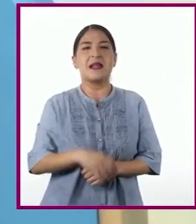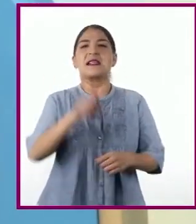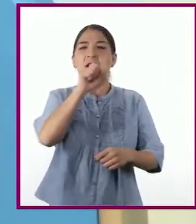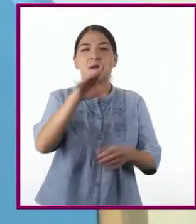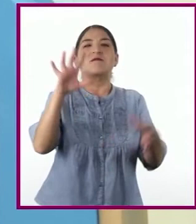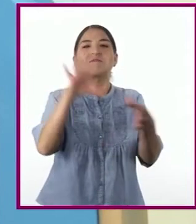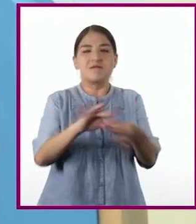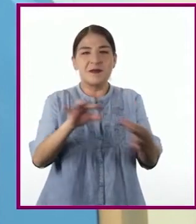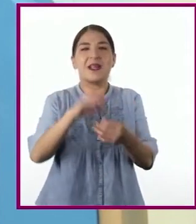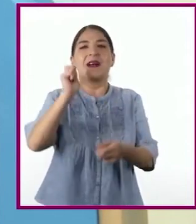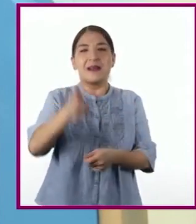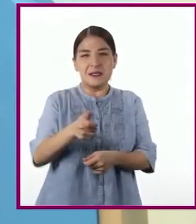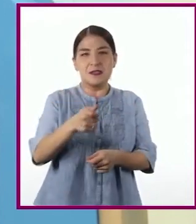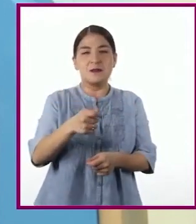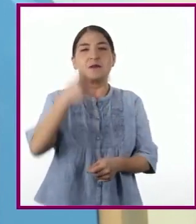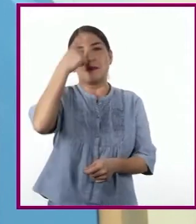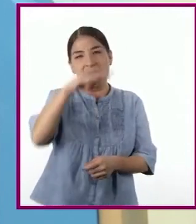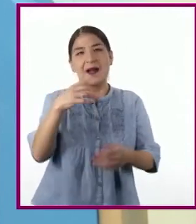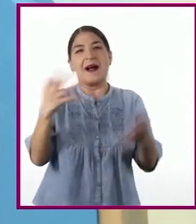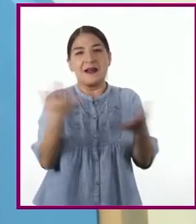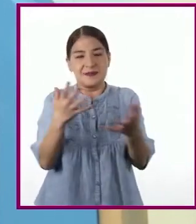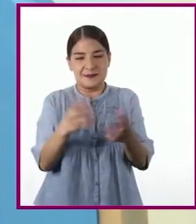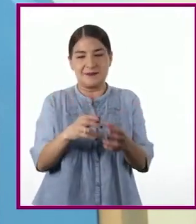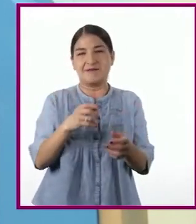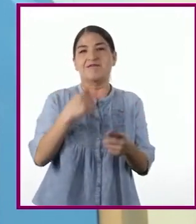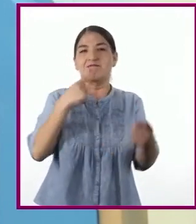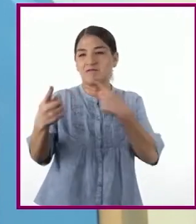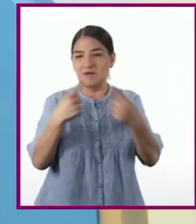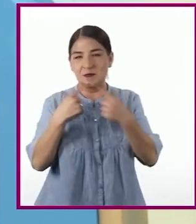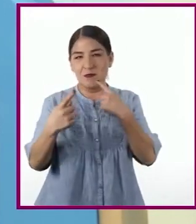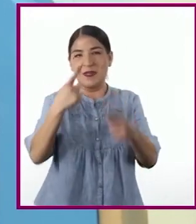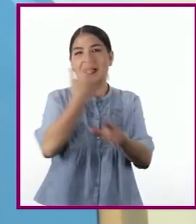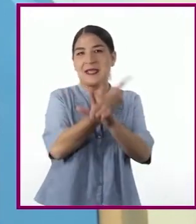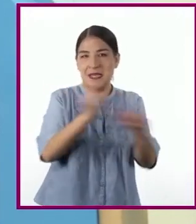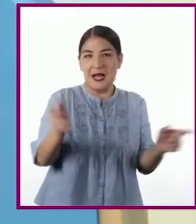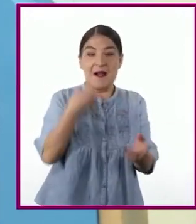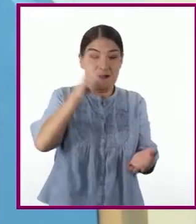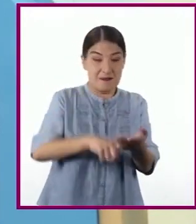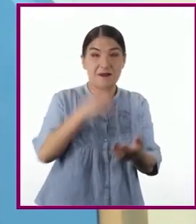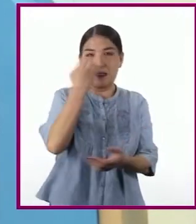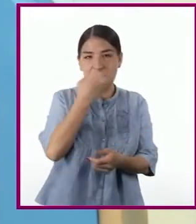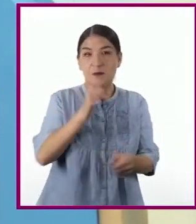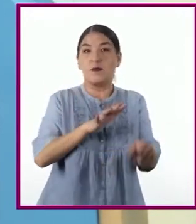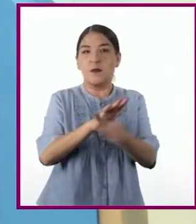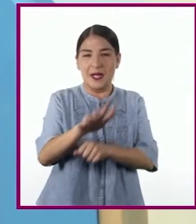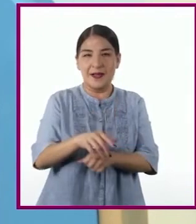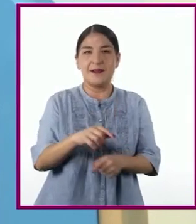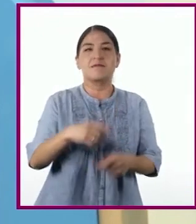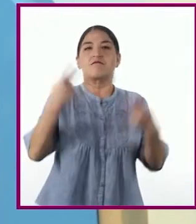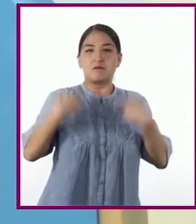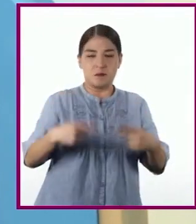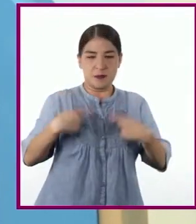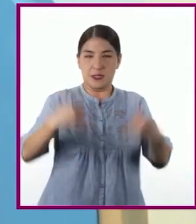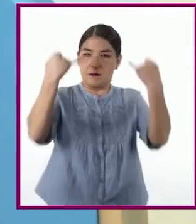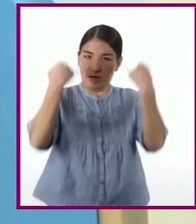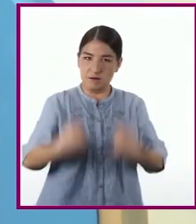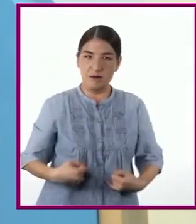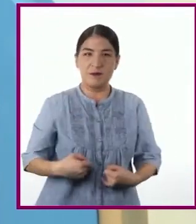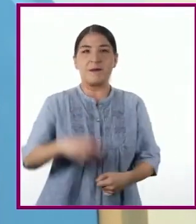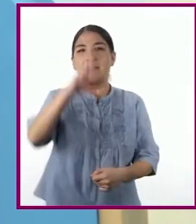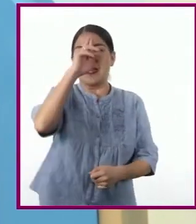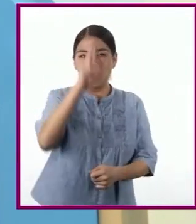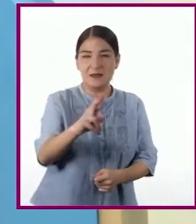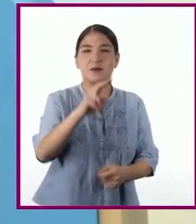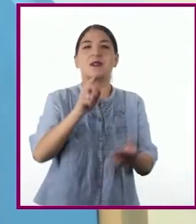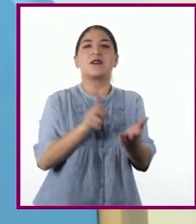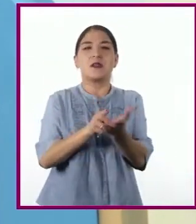Mencionamos los criterios para el ejercicio de las libertades en el ámbito escolar, que son la dignidad humana, el